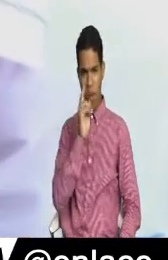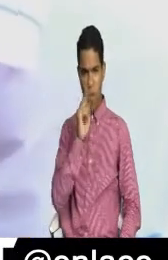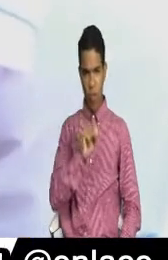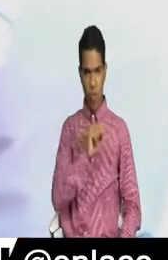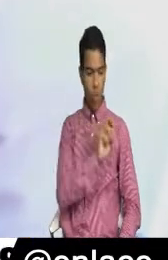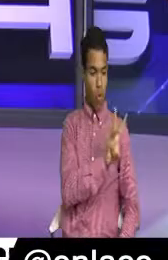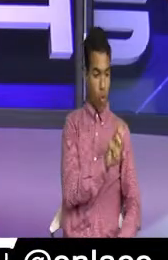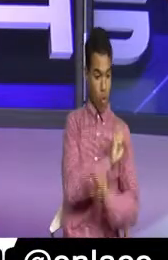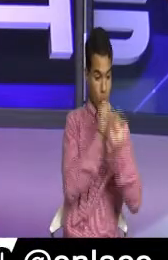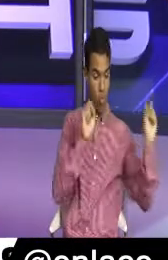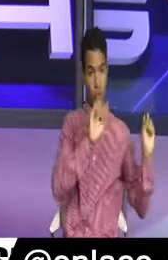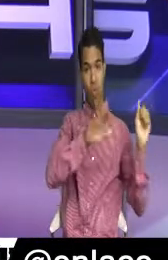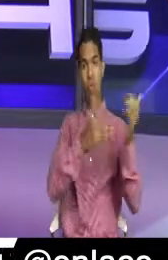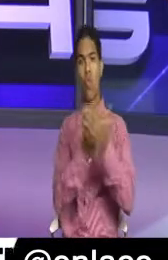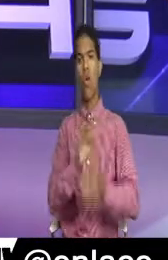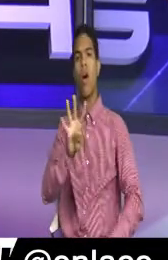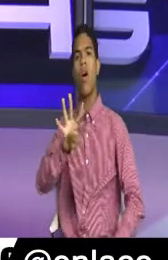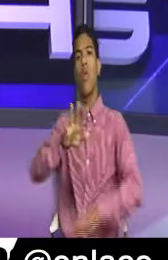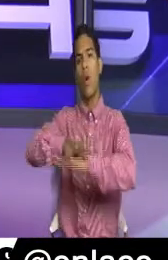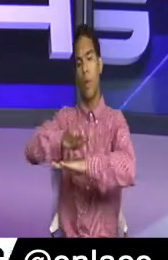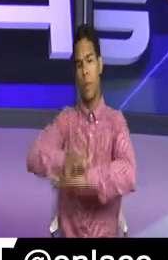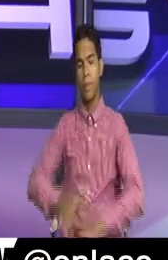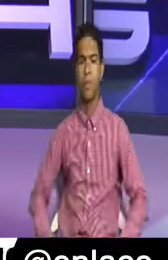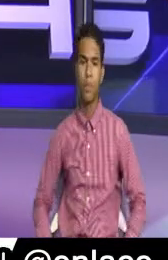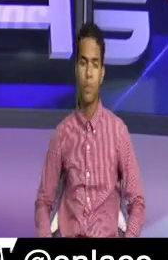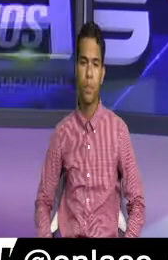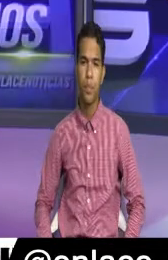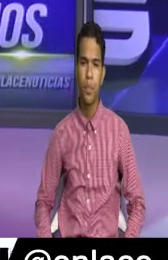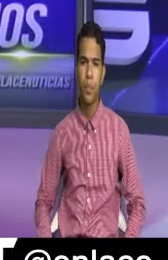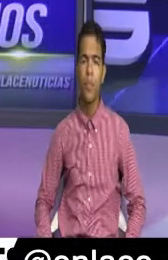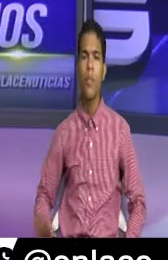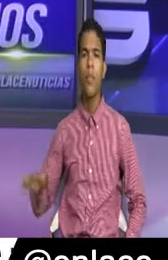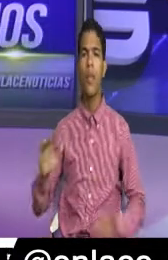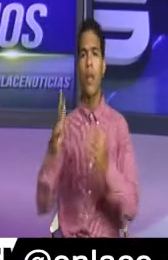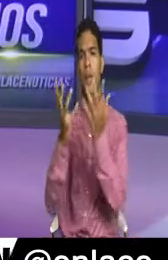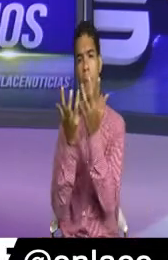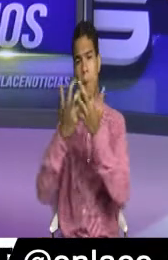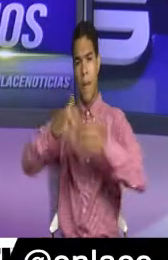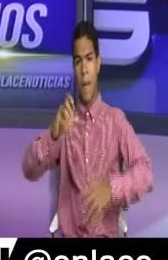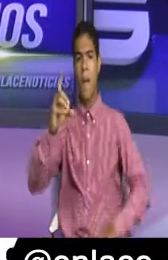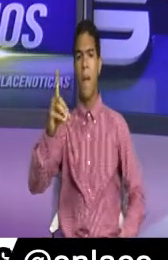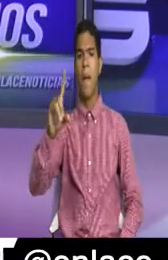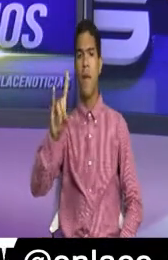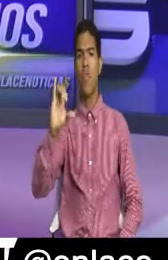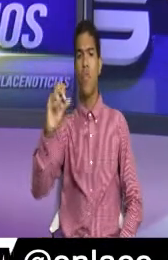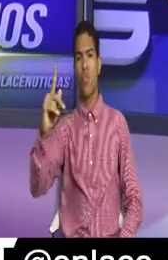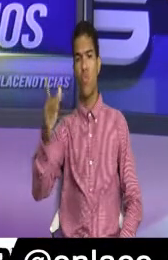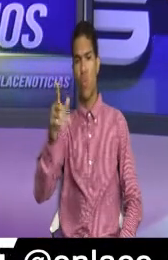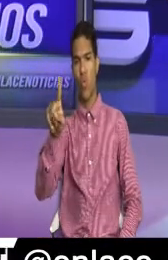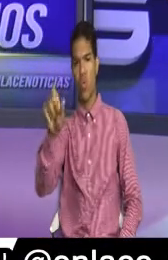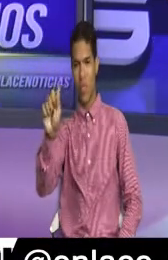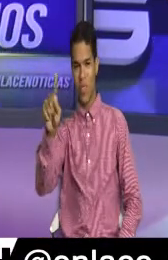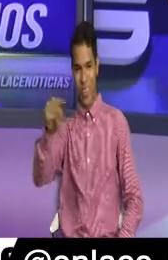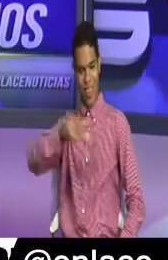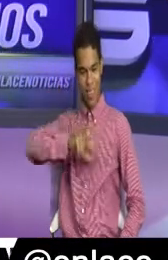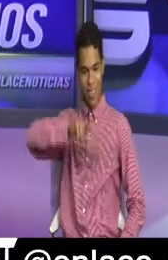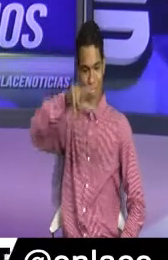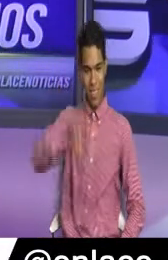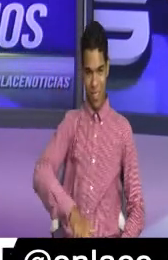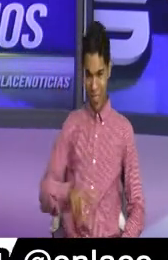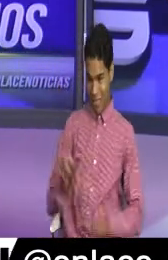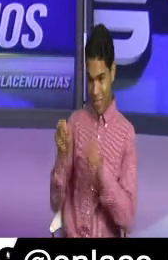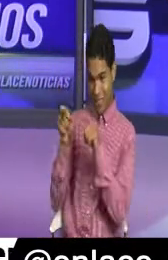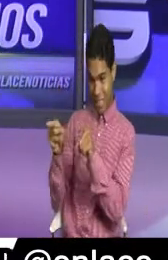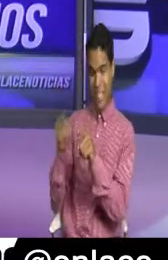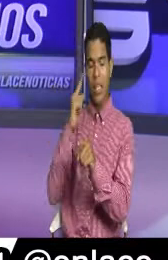tarde. Y la empresa subcontratista DUTSAS asegura que la firma portuguesa Mota Engil le